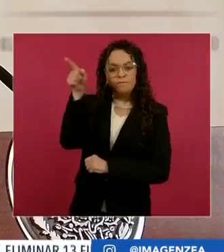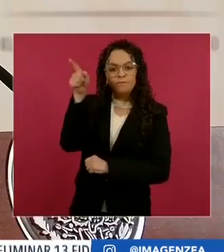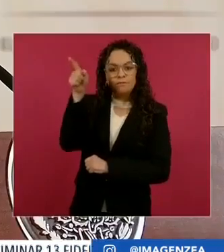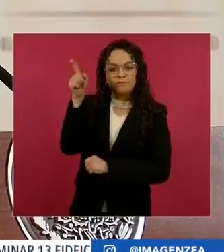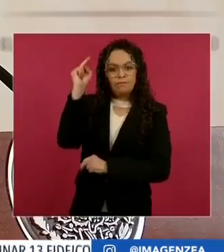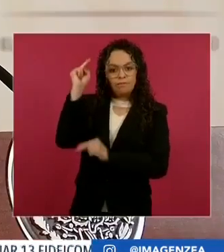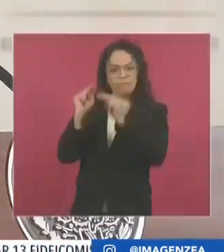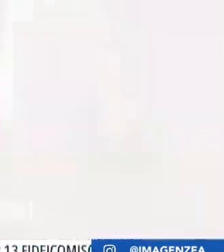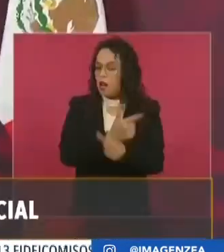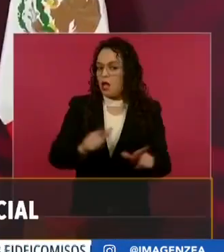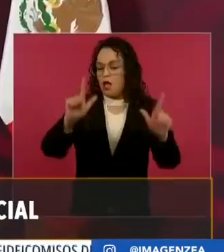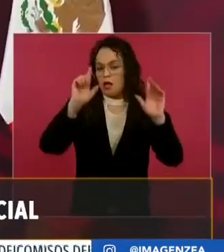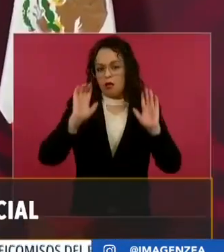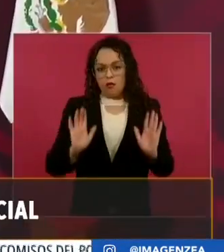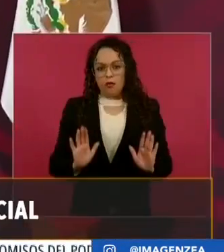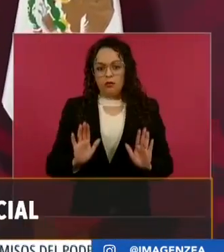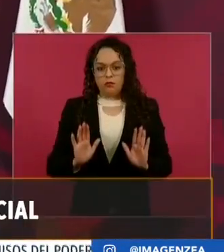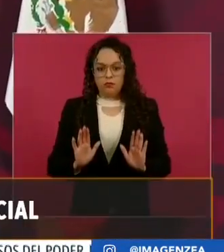los manipulen.